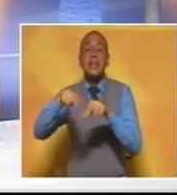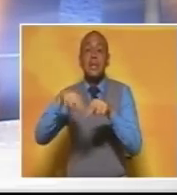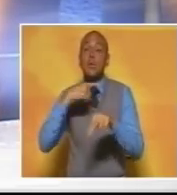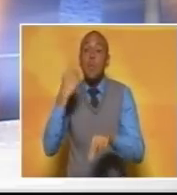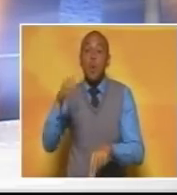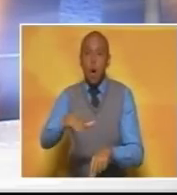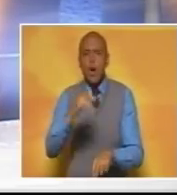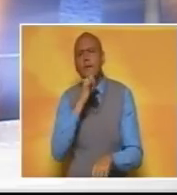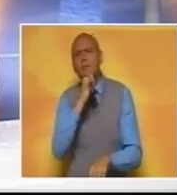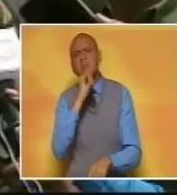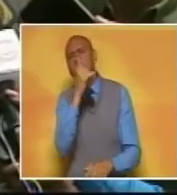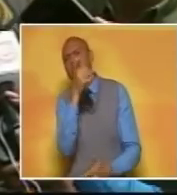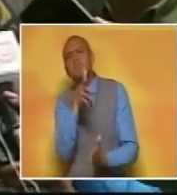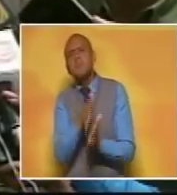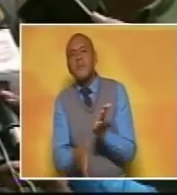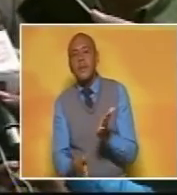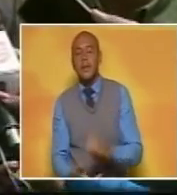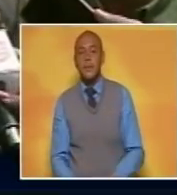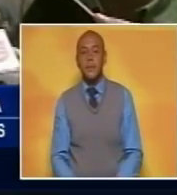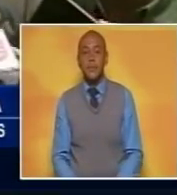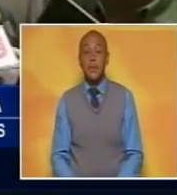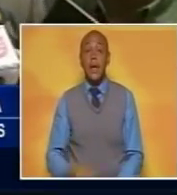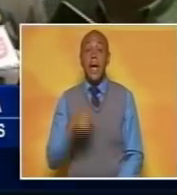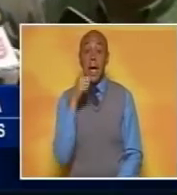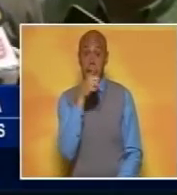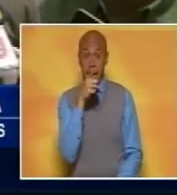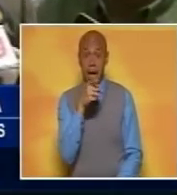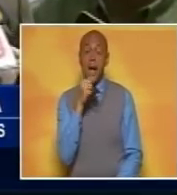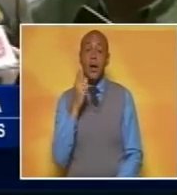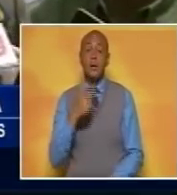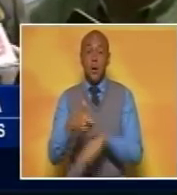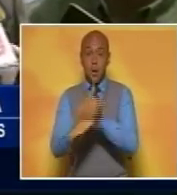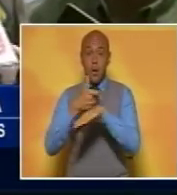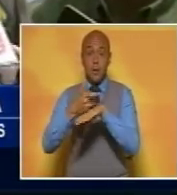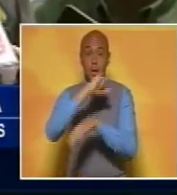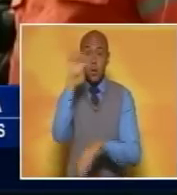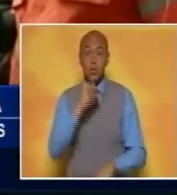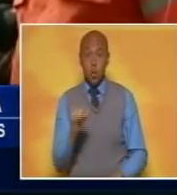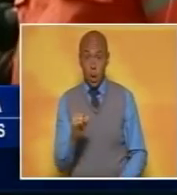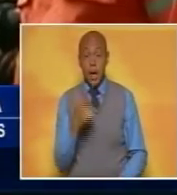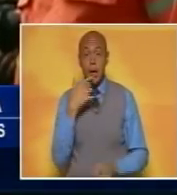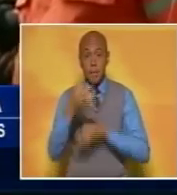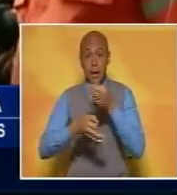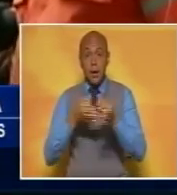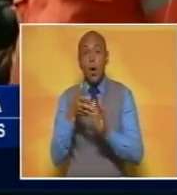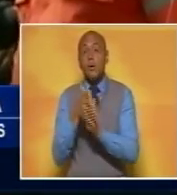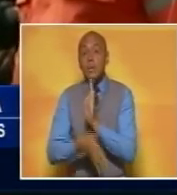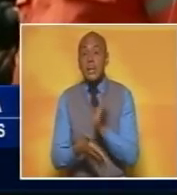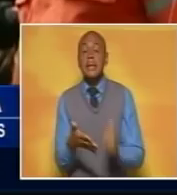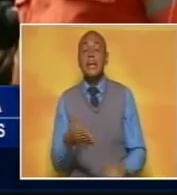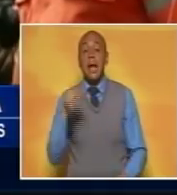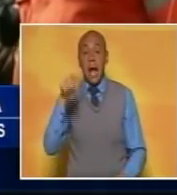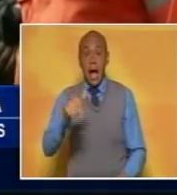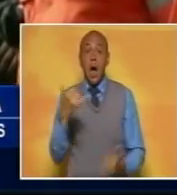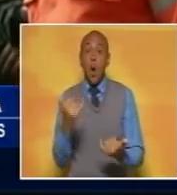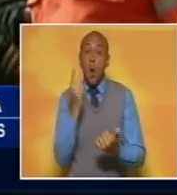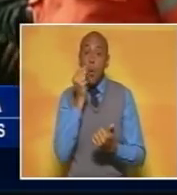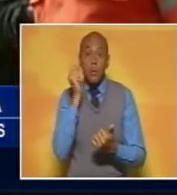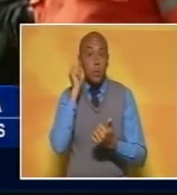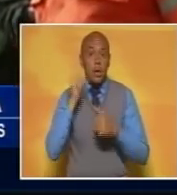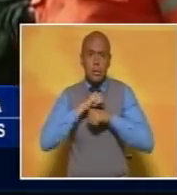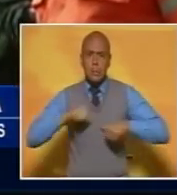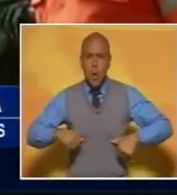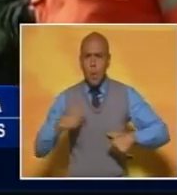tiene la información. El mandatario zuliano destacó que los distintos organismos de seguridad y rescate actualmente atienden de manera